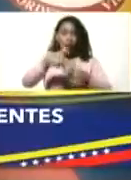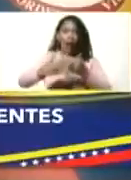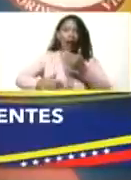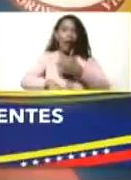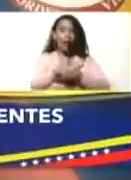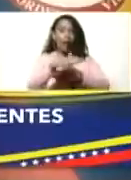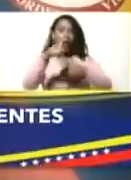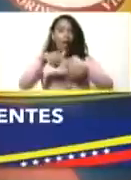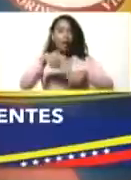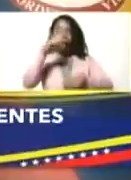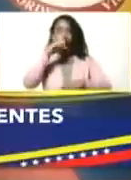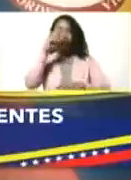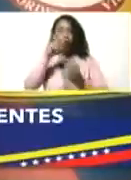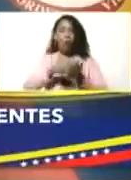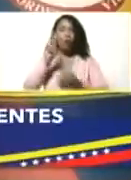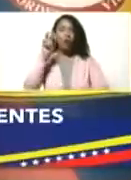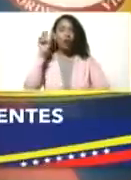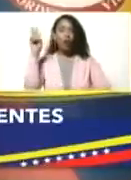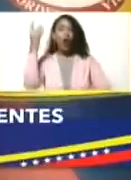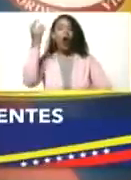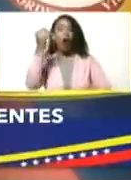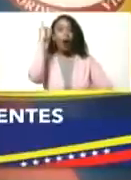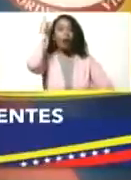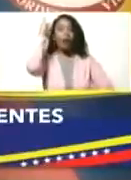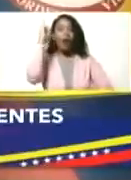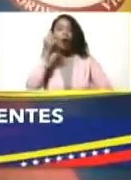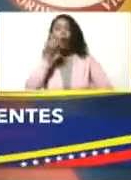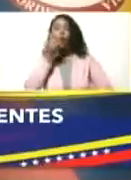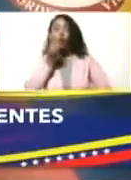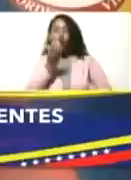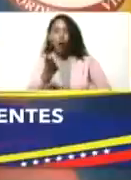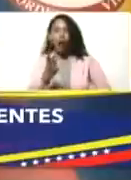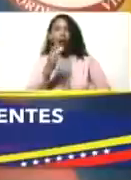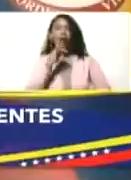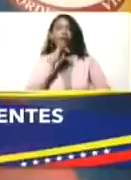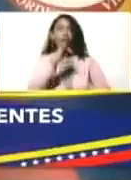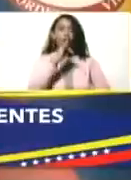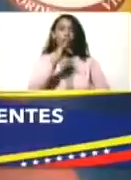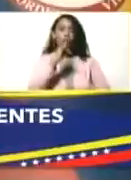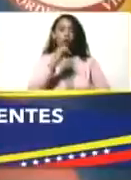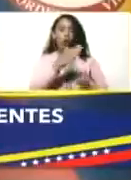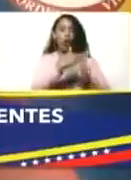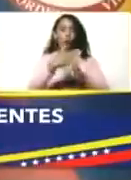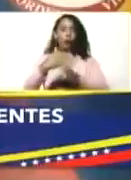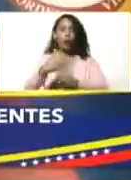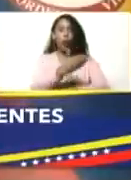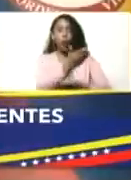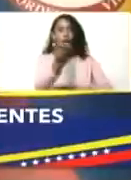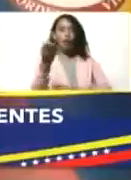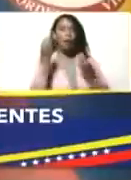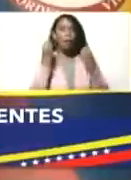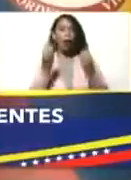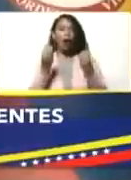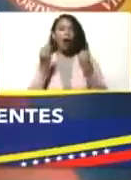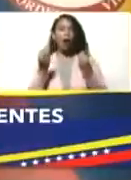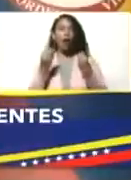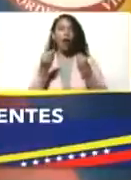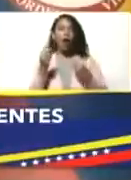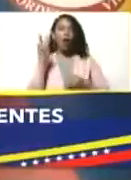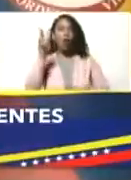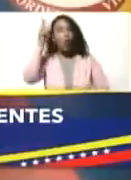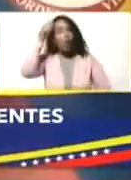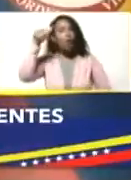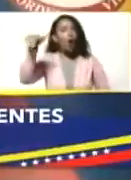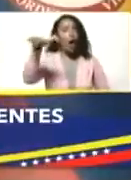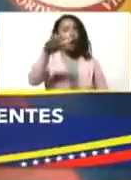año 2022, habrá buenas noticias para ambas